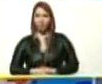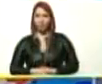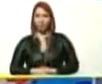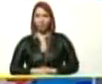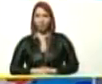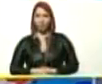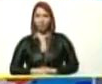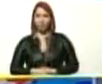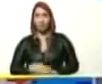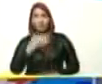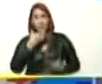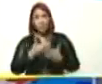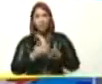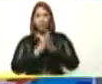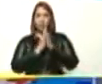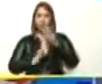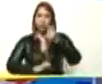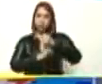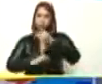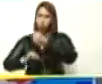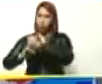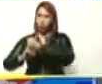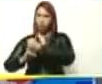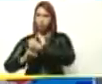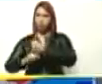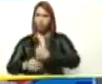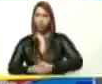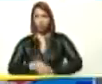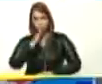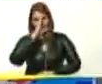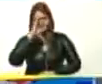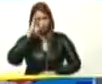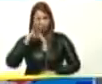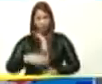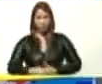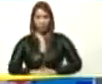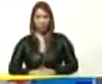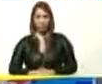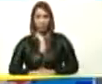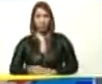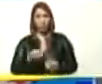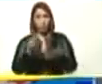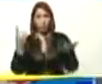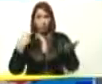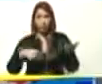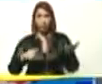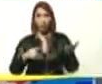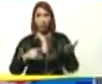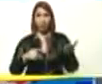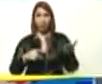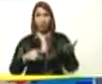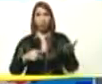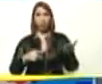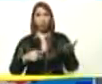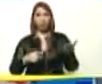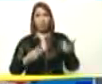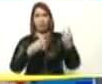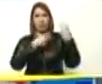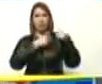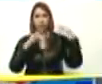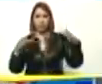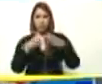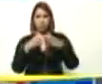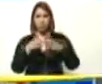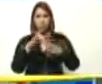les pido ese apoyo Diosdado ustedes tienen la ventaja que tiene Diosdado como jefe del bloque de la